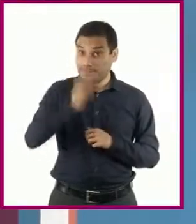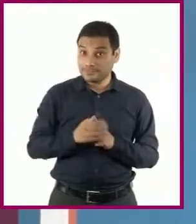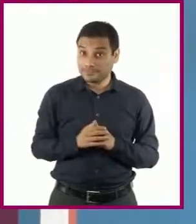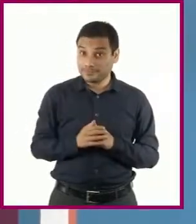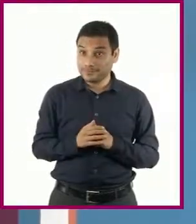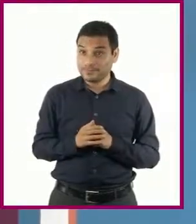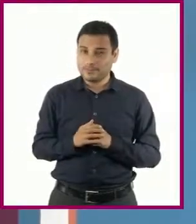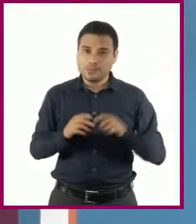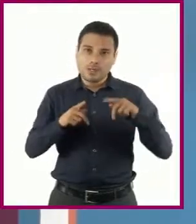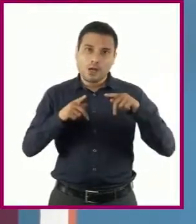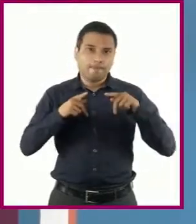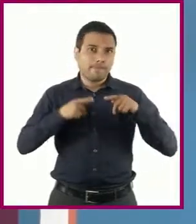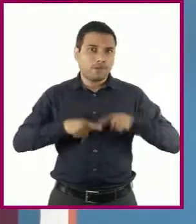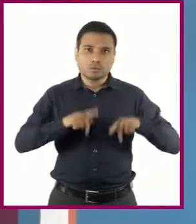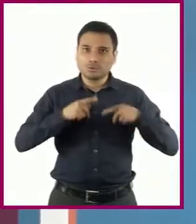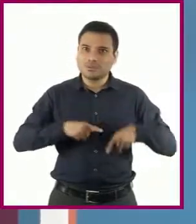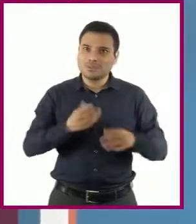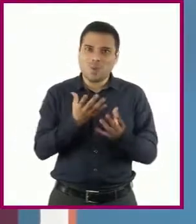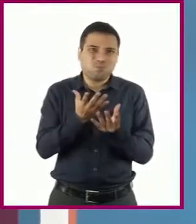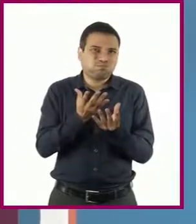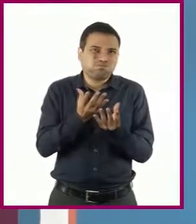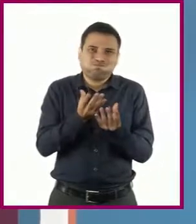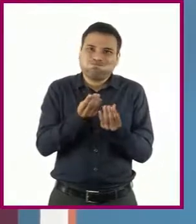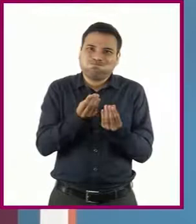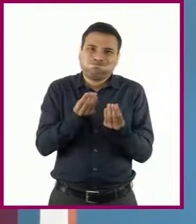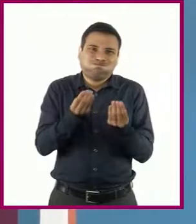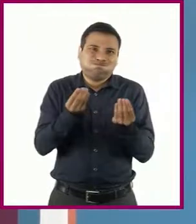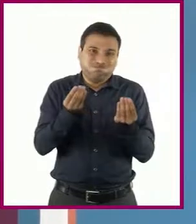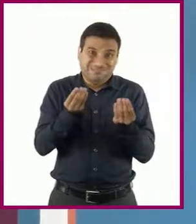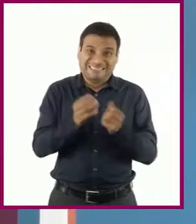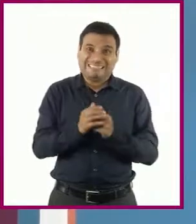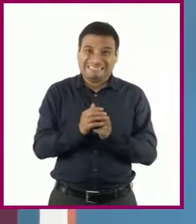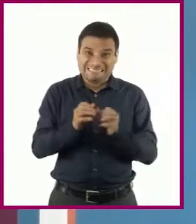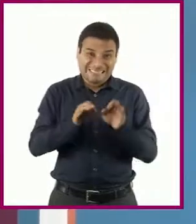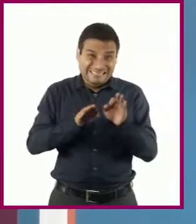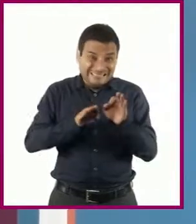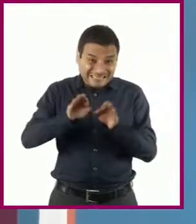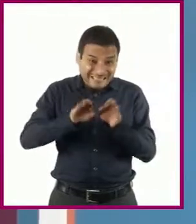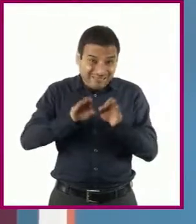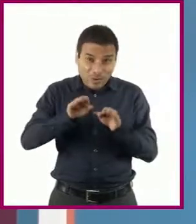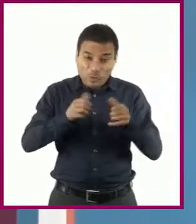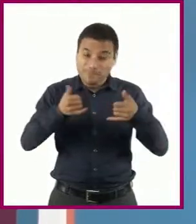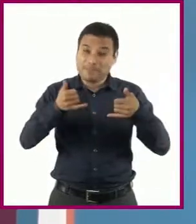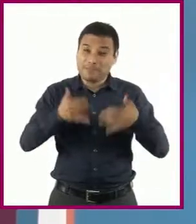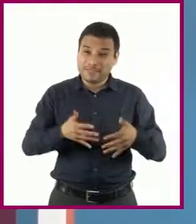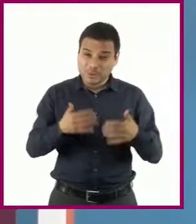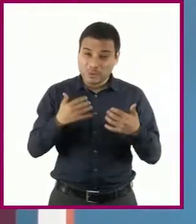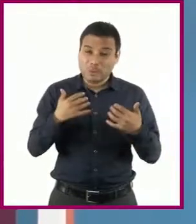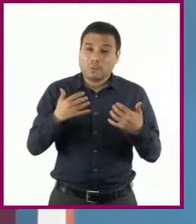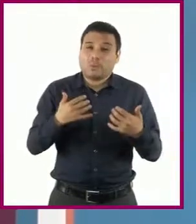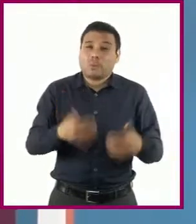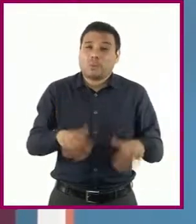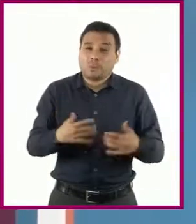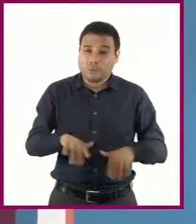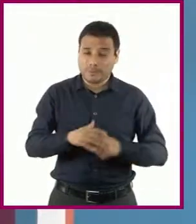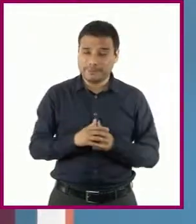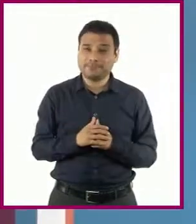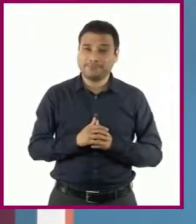somos muchas personas en el mundo y por ello es una gran labor hacer llegar los servicios públicos hasta nuestros